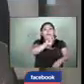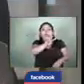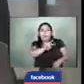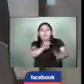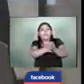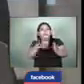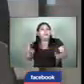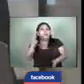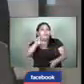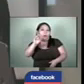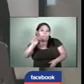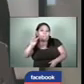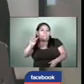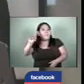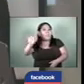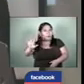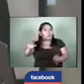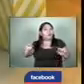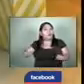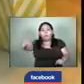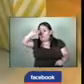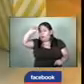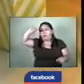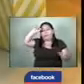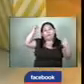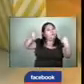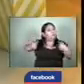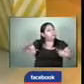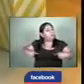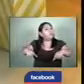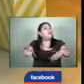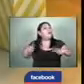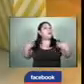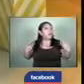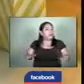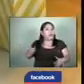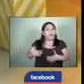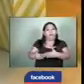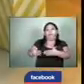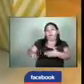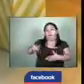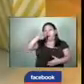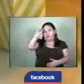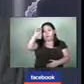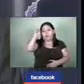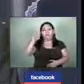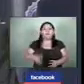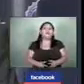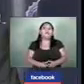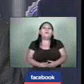-2025 y dar continuidad a las estrategias impulsadas en su gestión, aseguró.